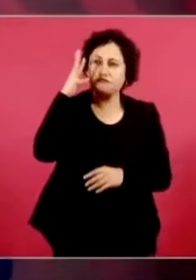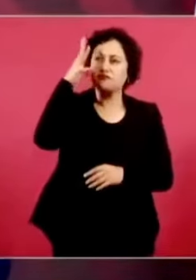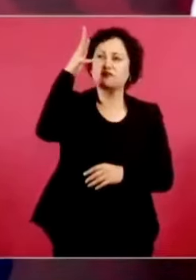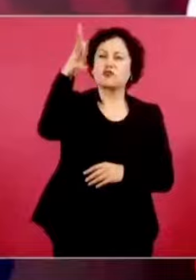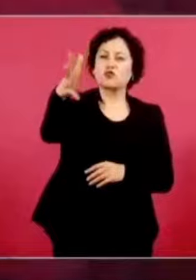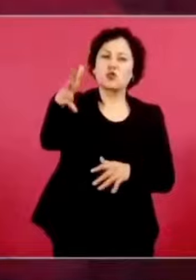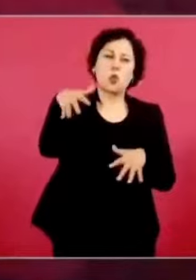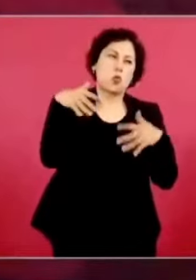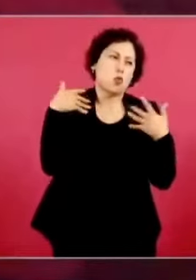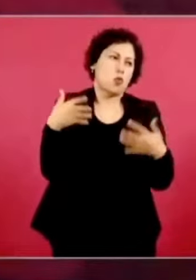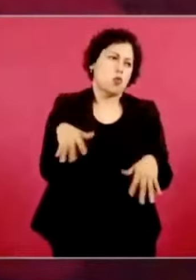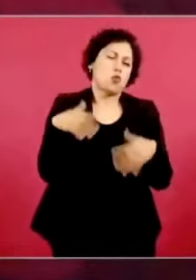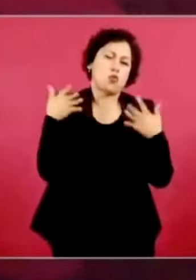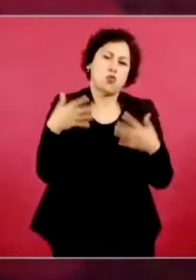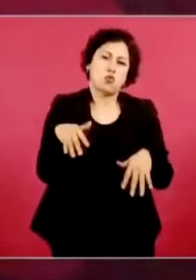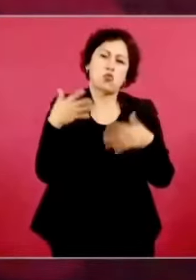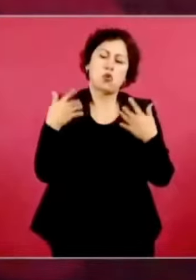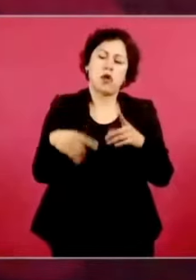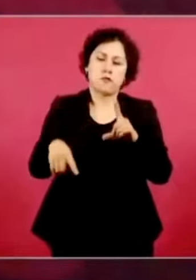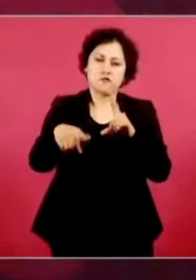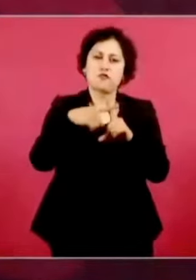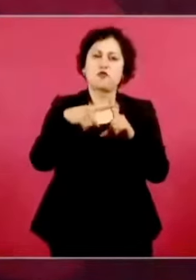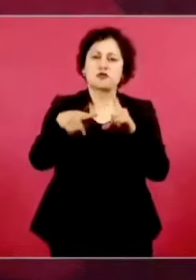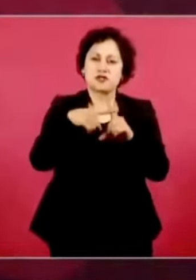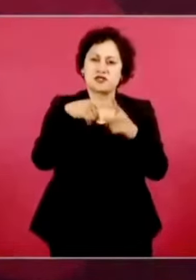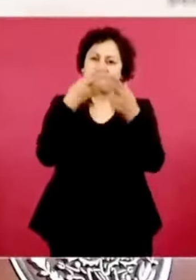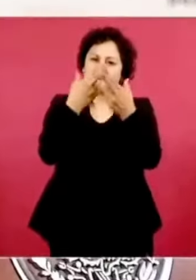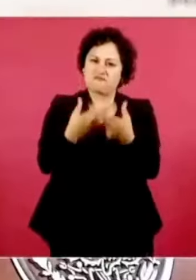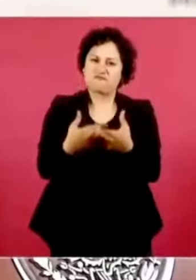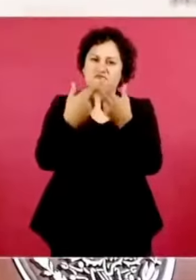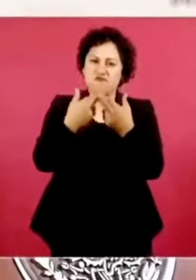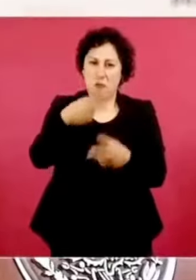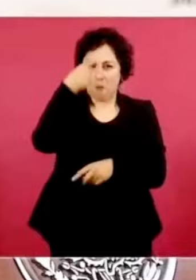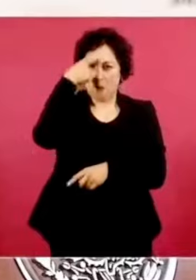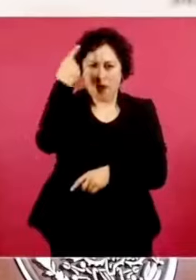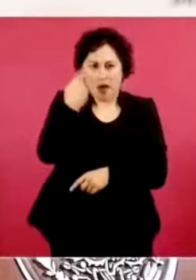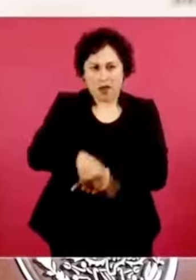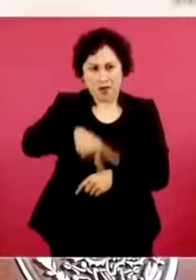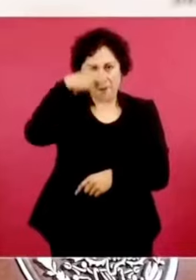promisorio para México y su pueblo.